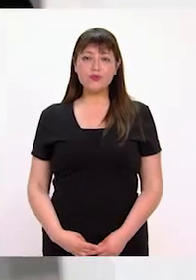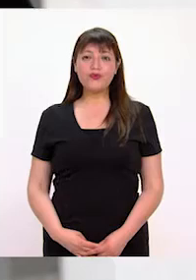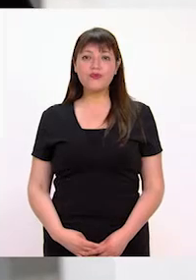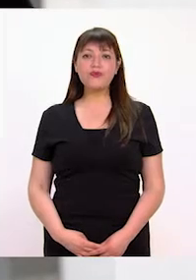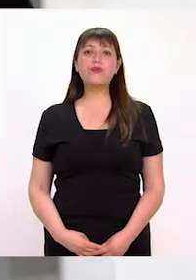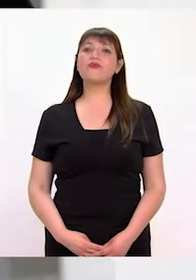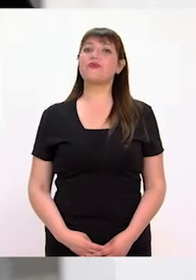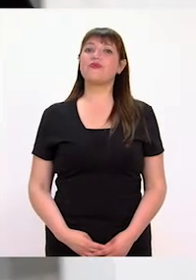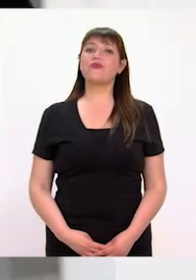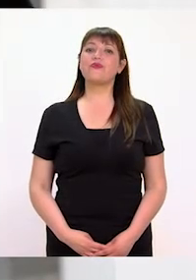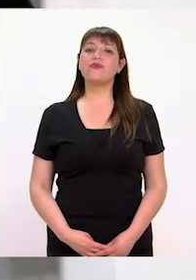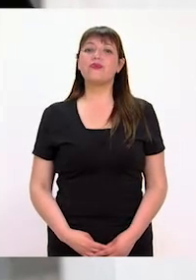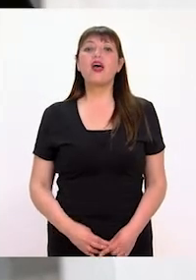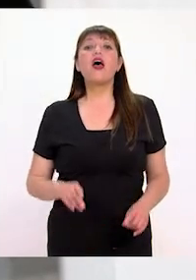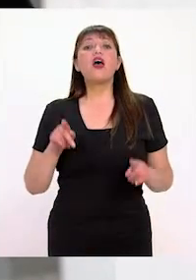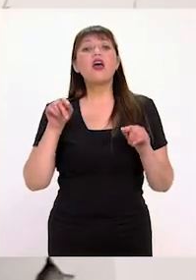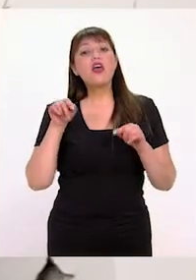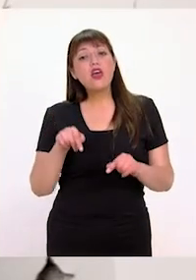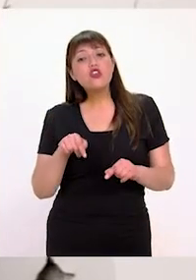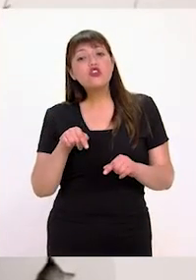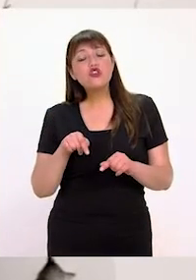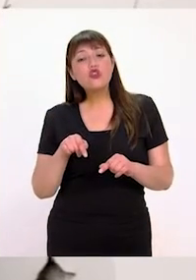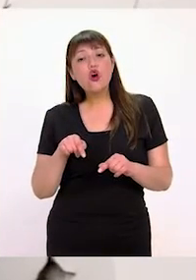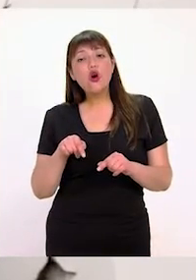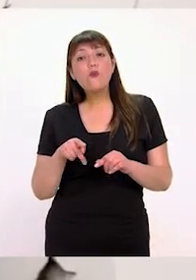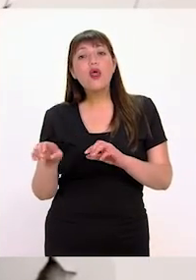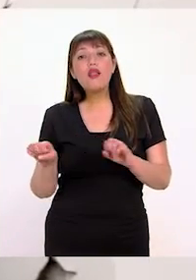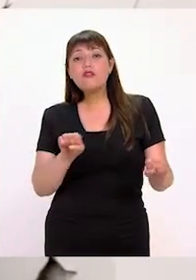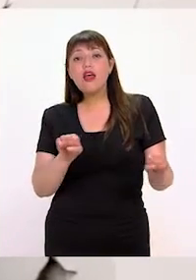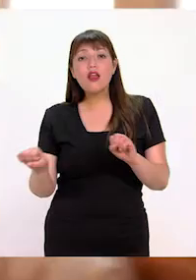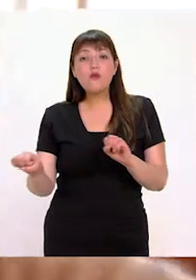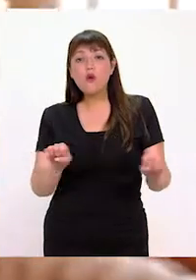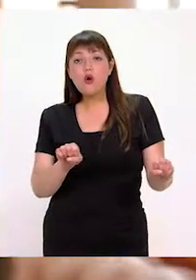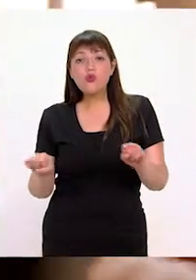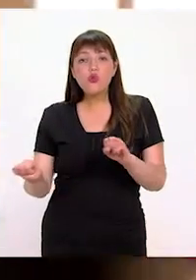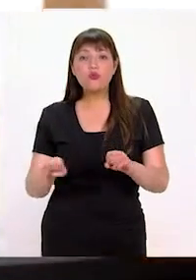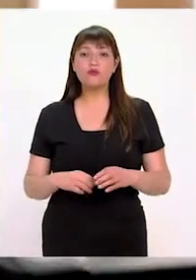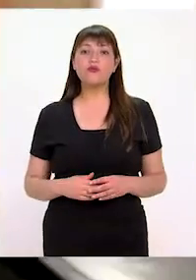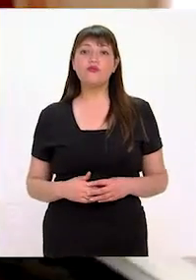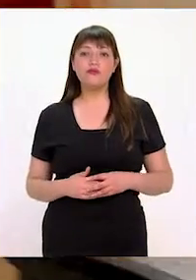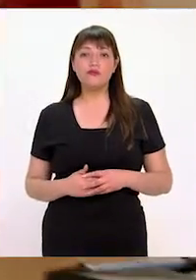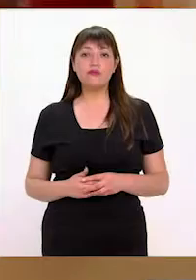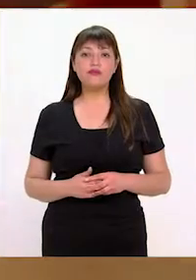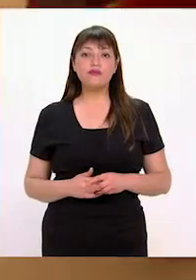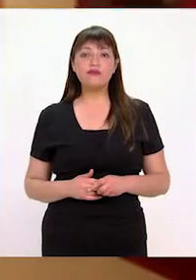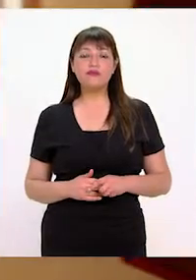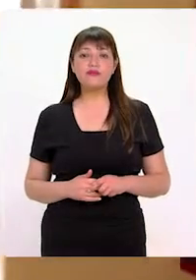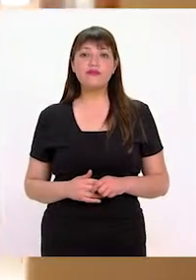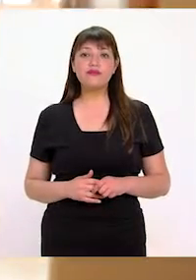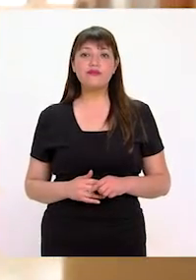Esto no está en uso por las razones del que está por el terremoto.